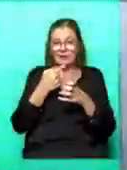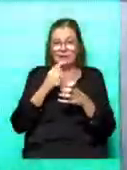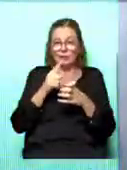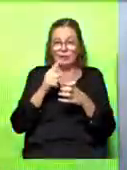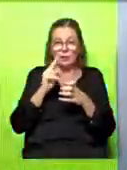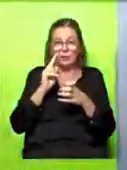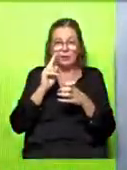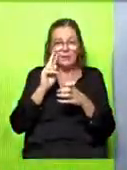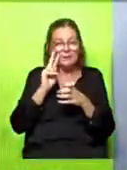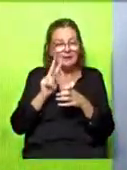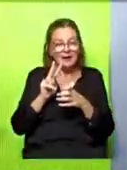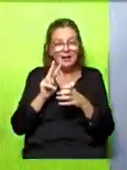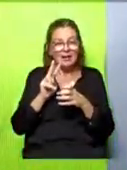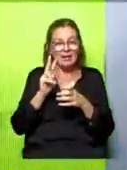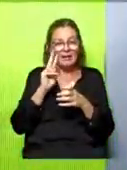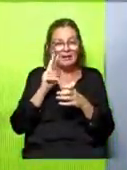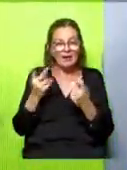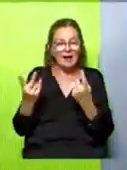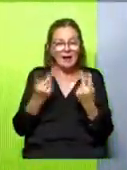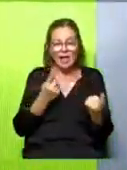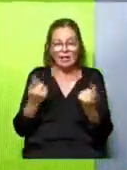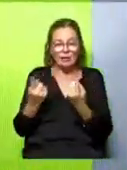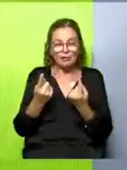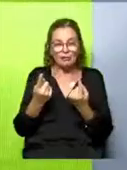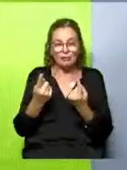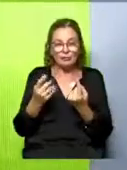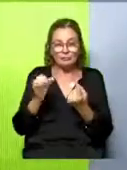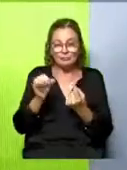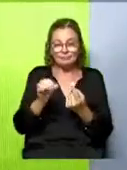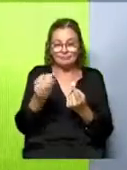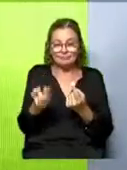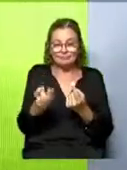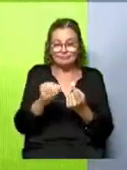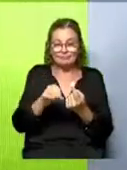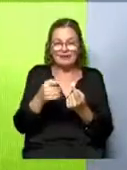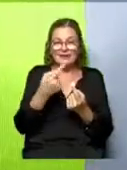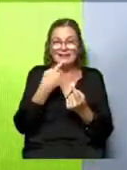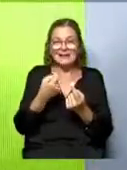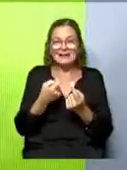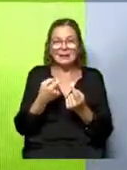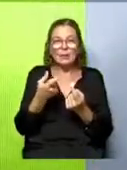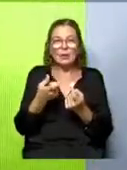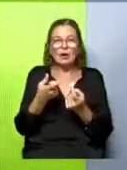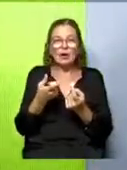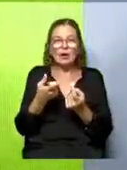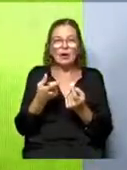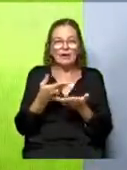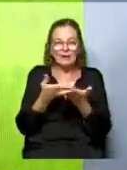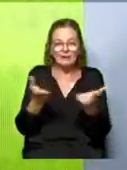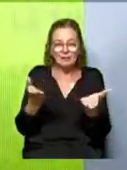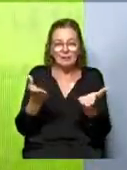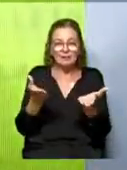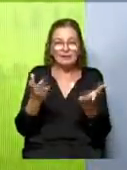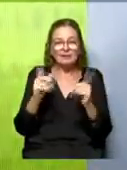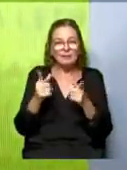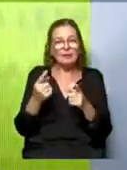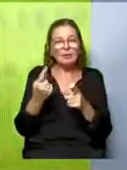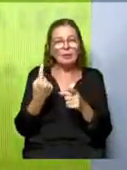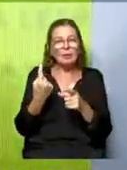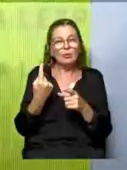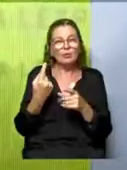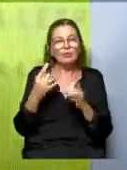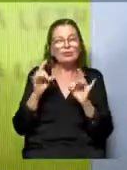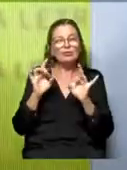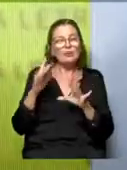biplégica, que justamente vea a las dos caras de la moneda. En particular porque, digamos, incluso si a uno solo le preocupa la